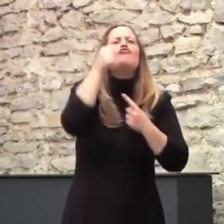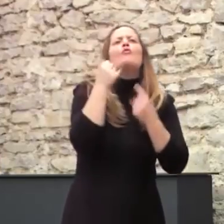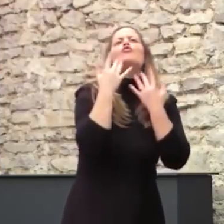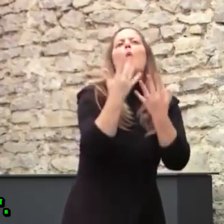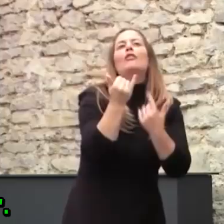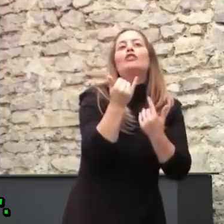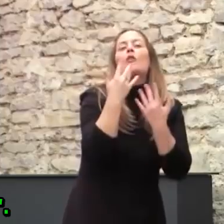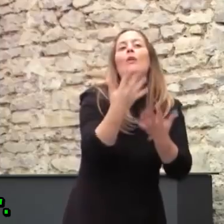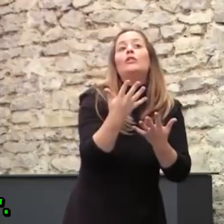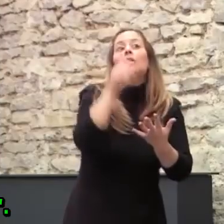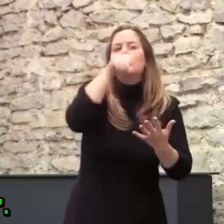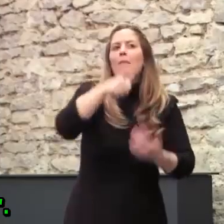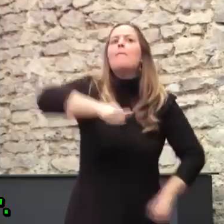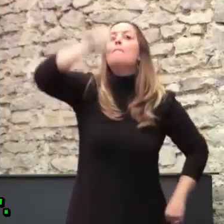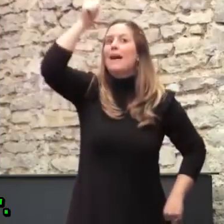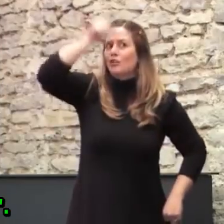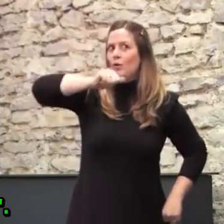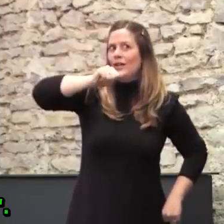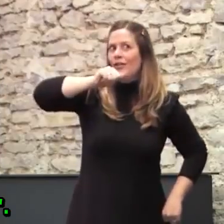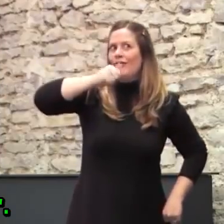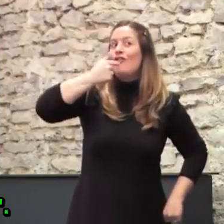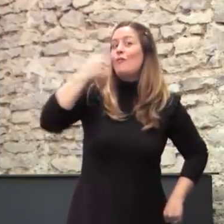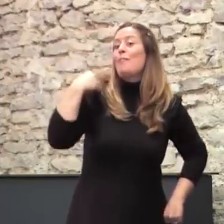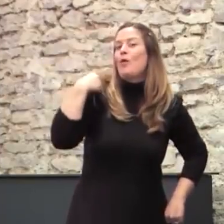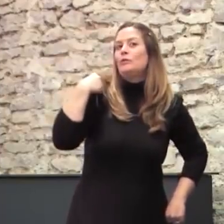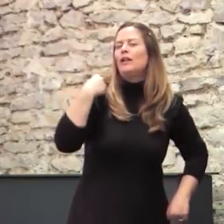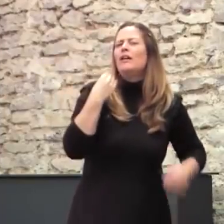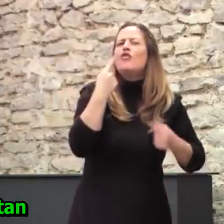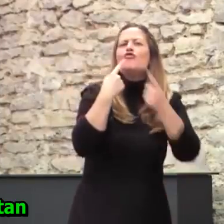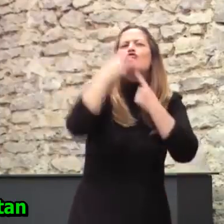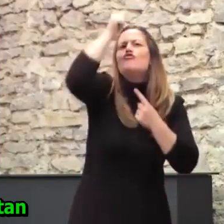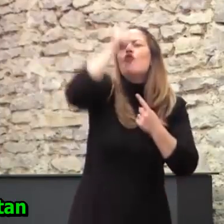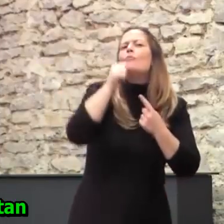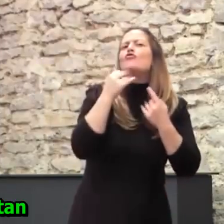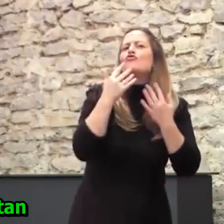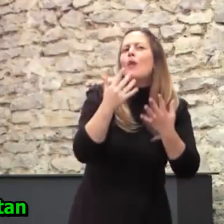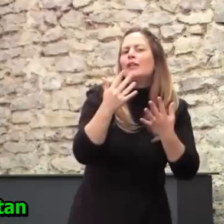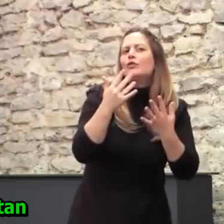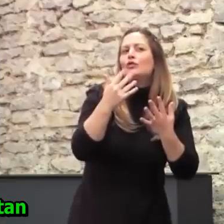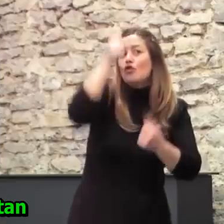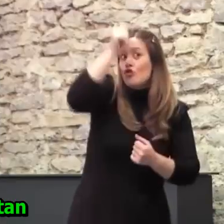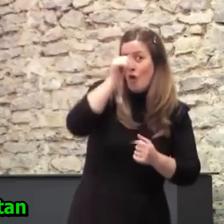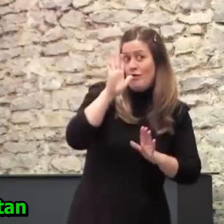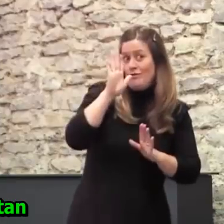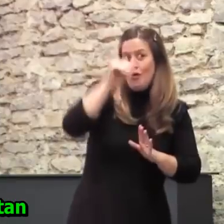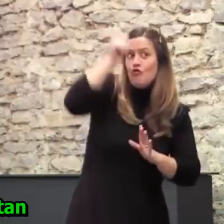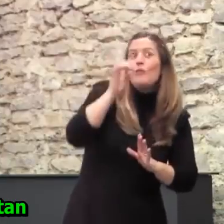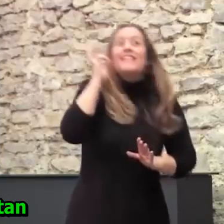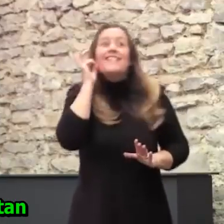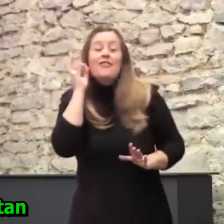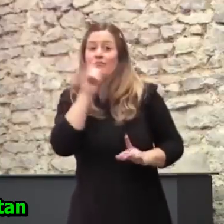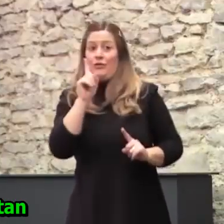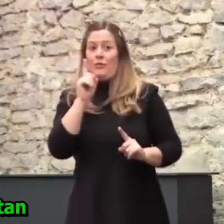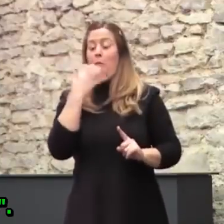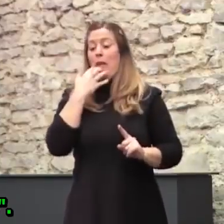en masculino. No nos dicen cuántas novias y novios tienes, ¿no? Y a mí me divierte mucho, por ejemplo, cuando los hijos de mis amigas pues